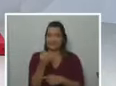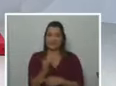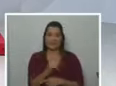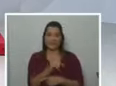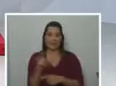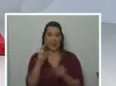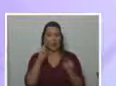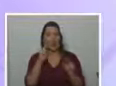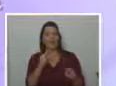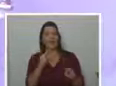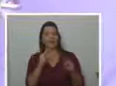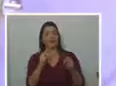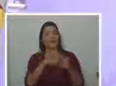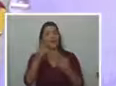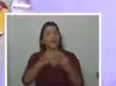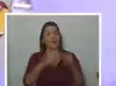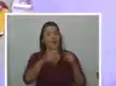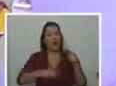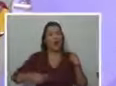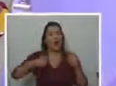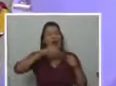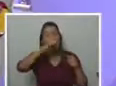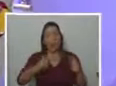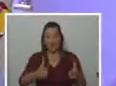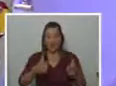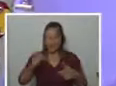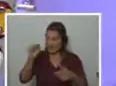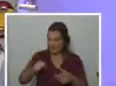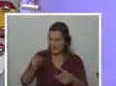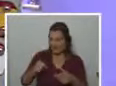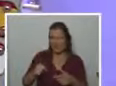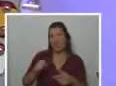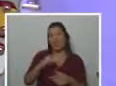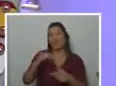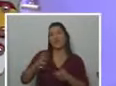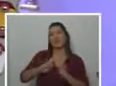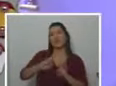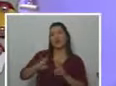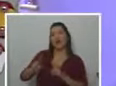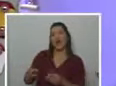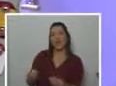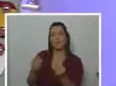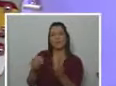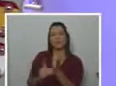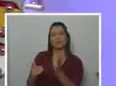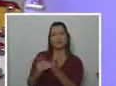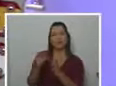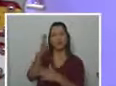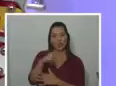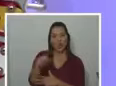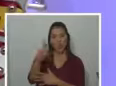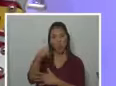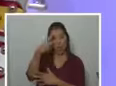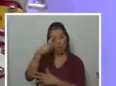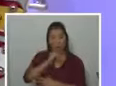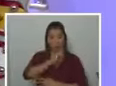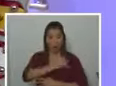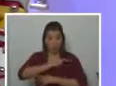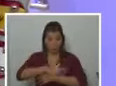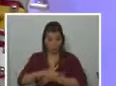la que regala muchos millones de colones gracias a la Junta de Protección Social. ¿Qué les parece si empezamos y vamos